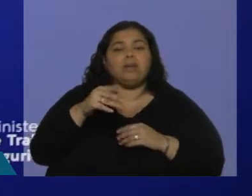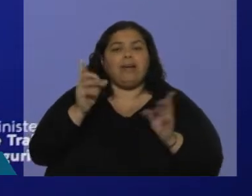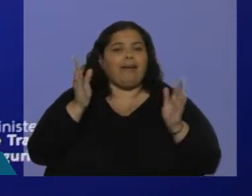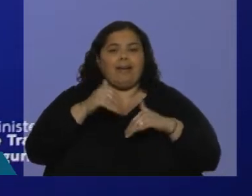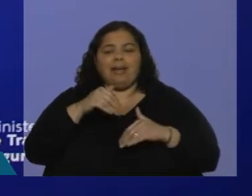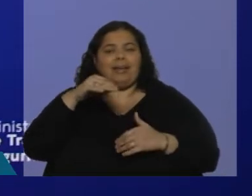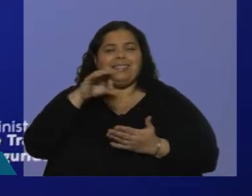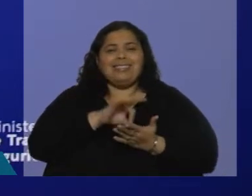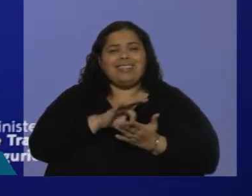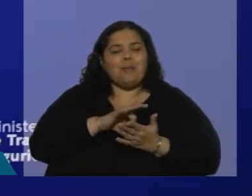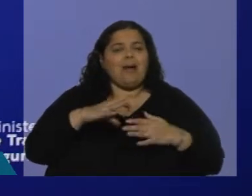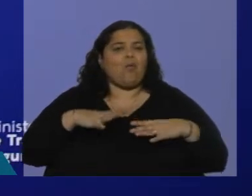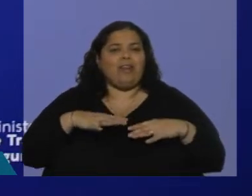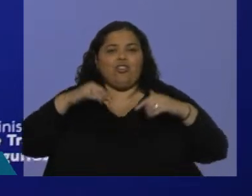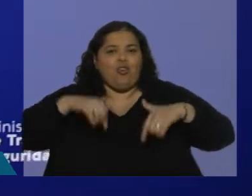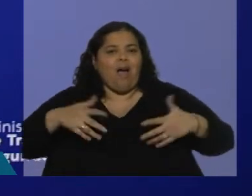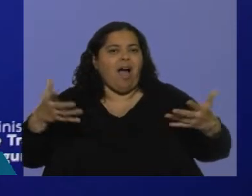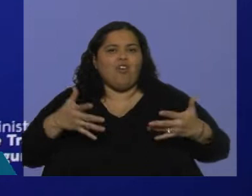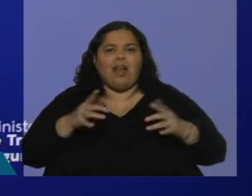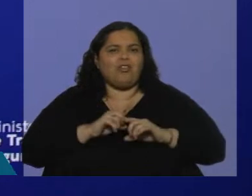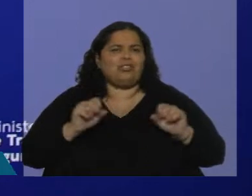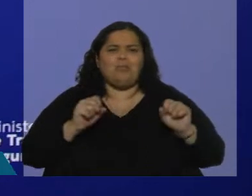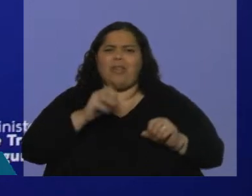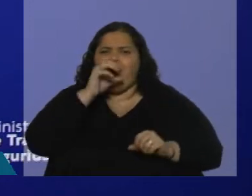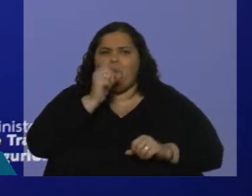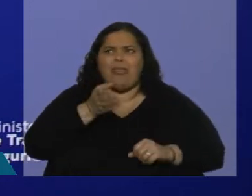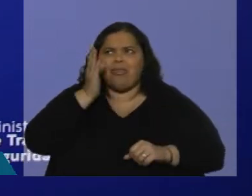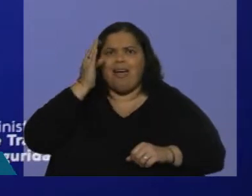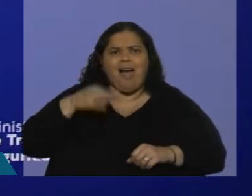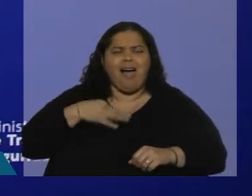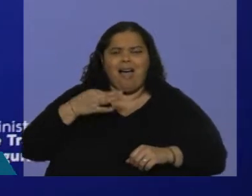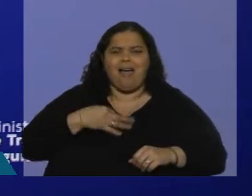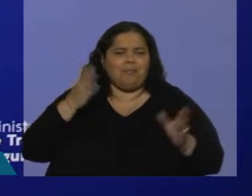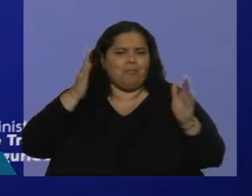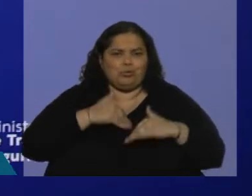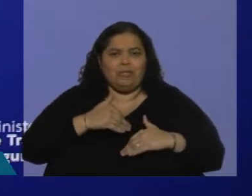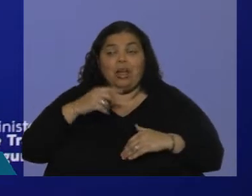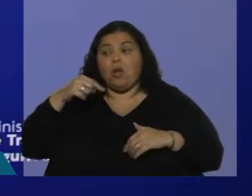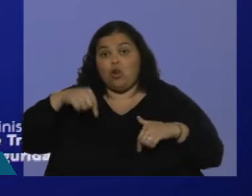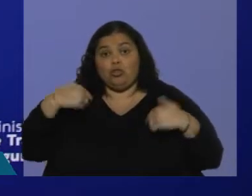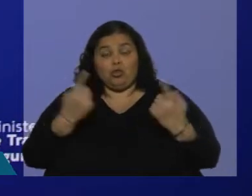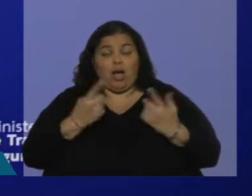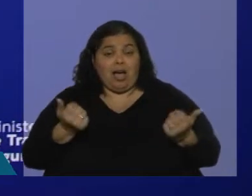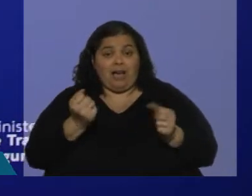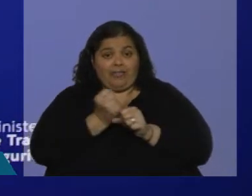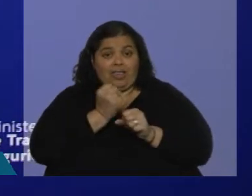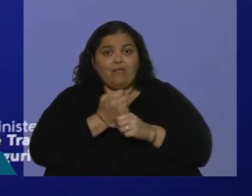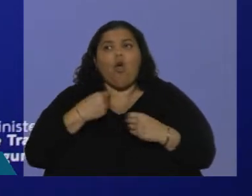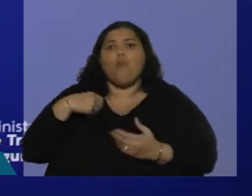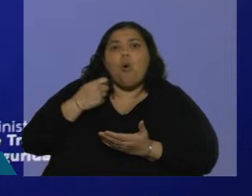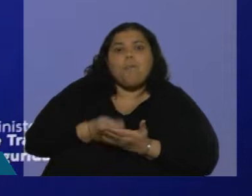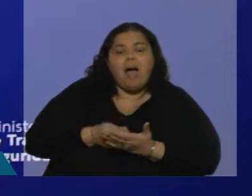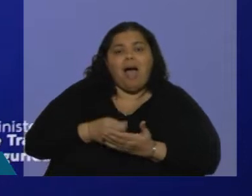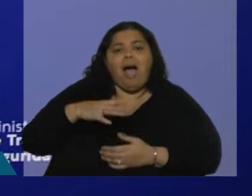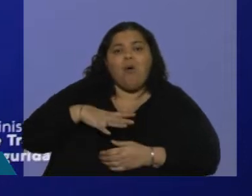económicamente en los próximos años y que la población económicamente activa no va a poder pagar las jubilaciones a